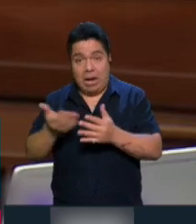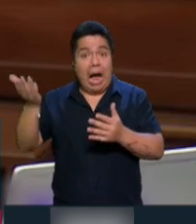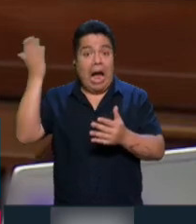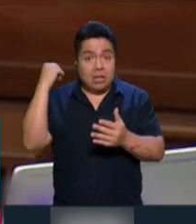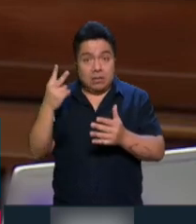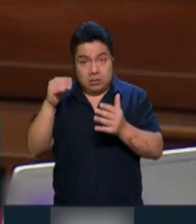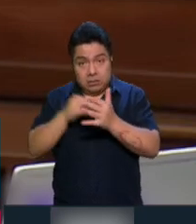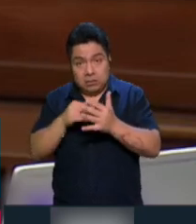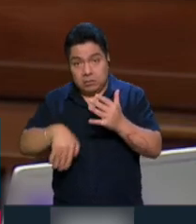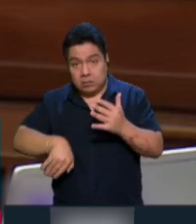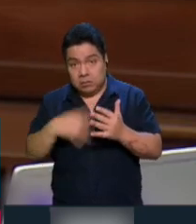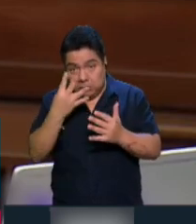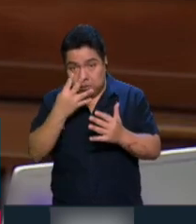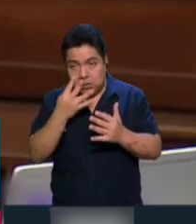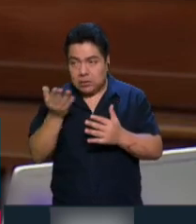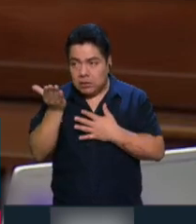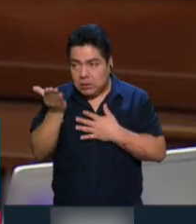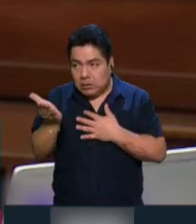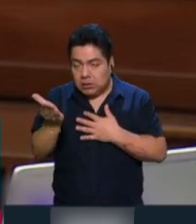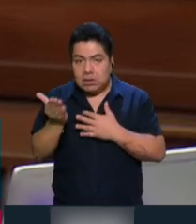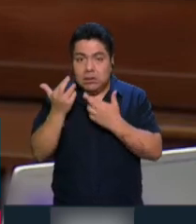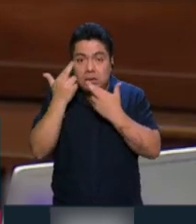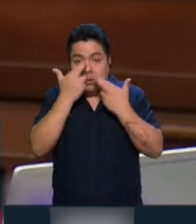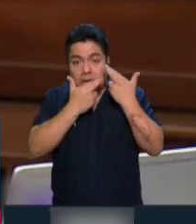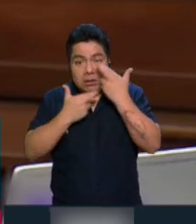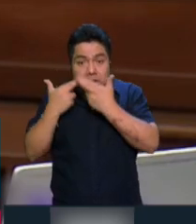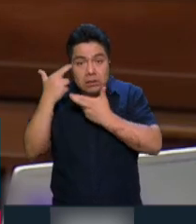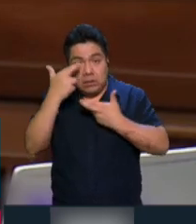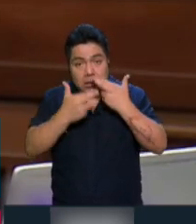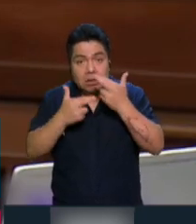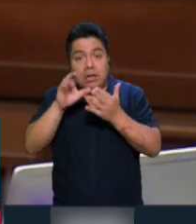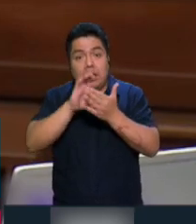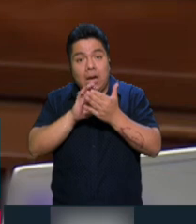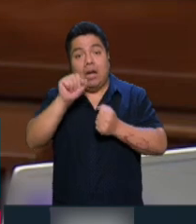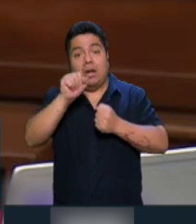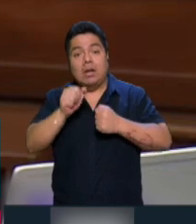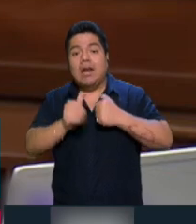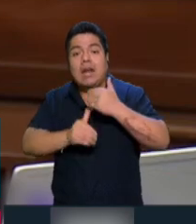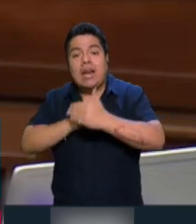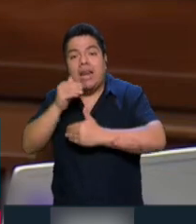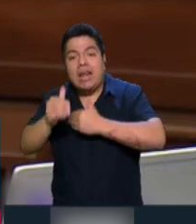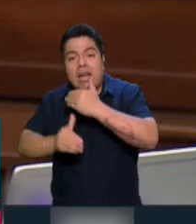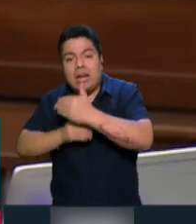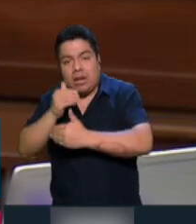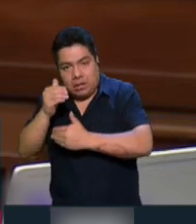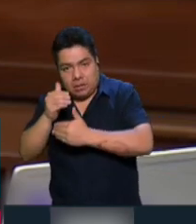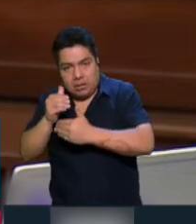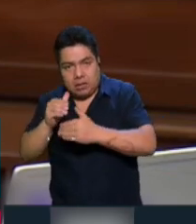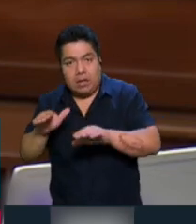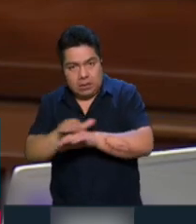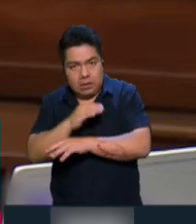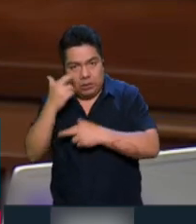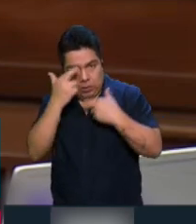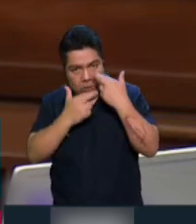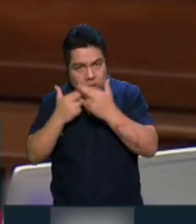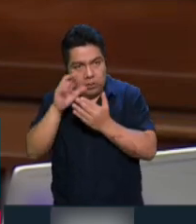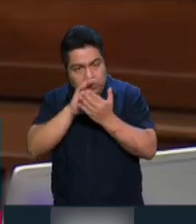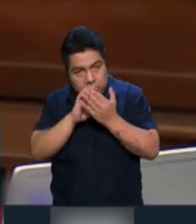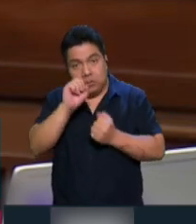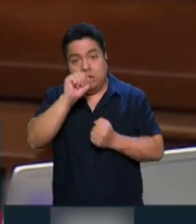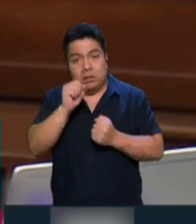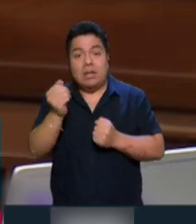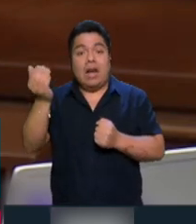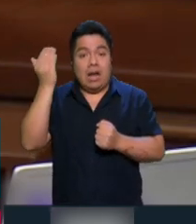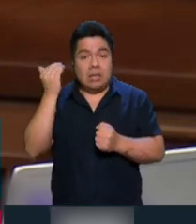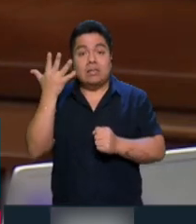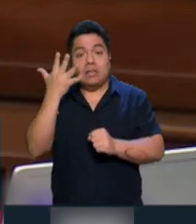en ese momento lo que pedían era revisar el proceso constitucional, el proceso de reforma de la Constitución hace